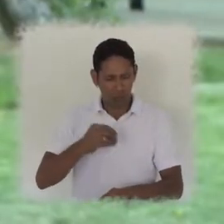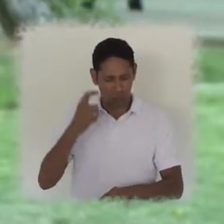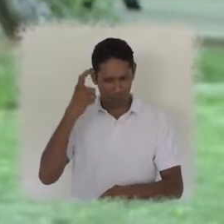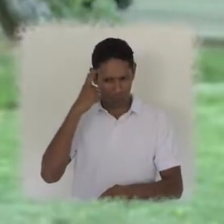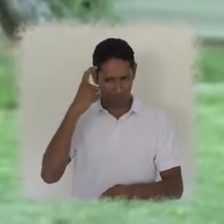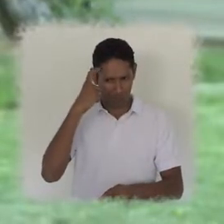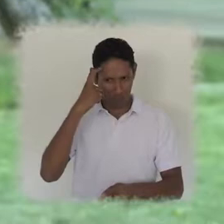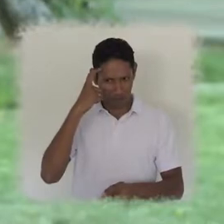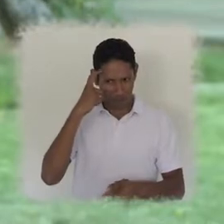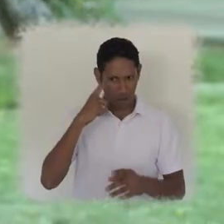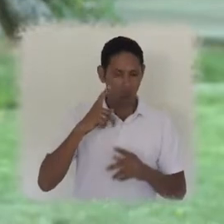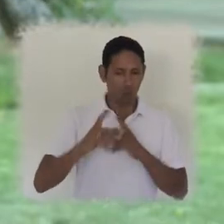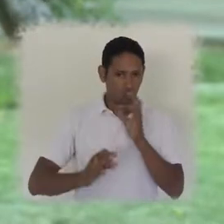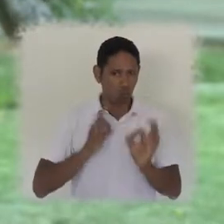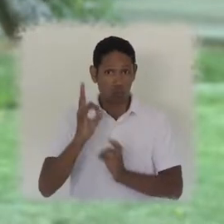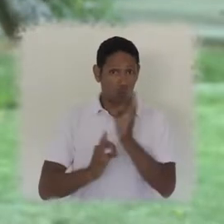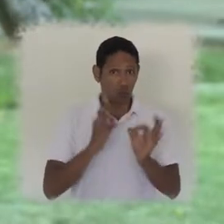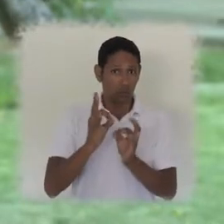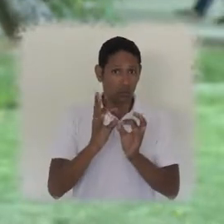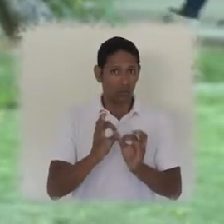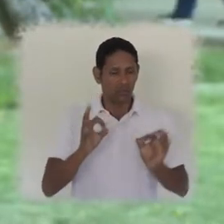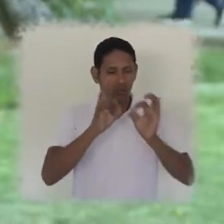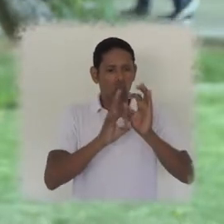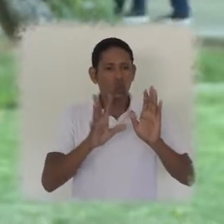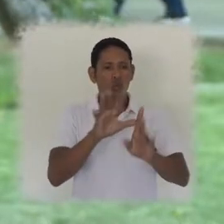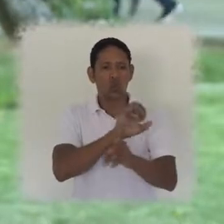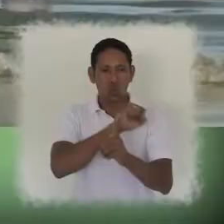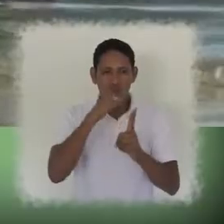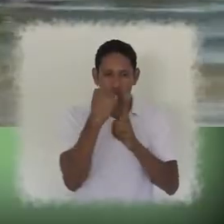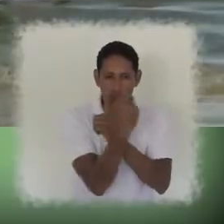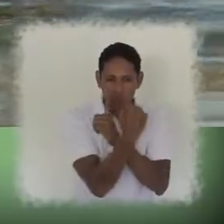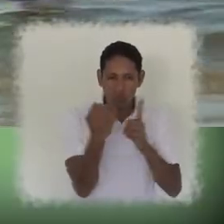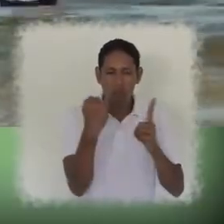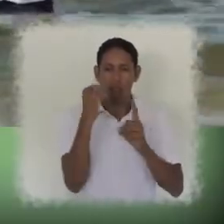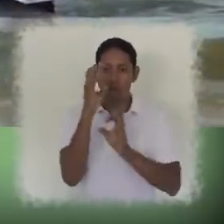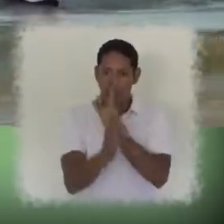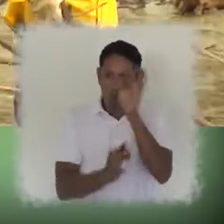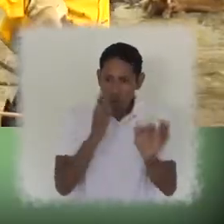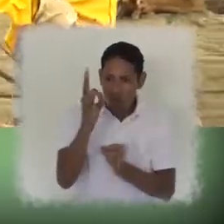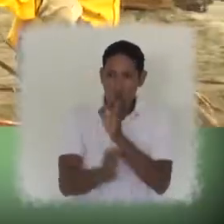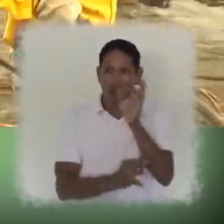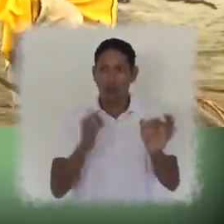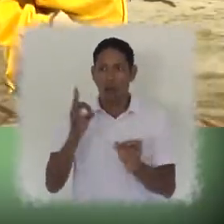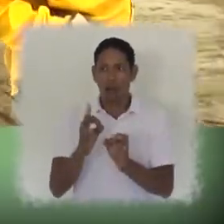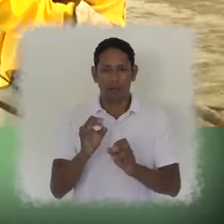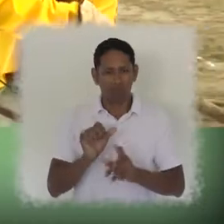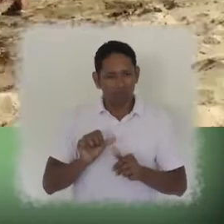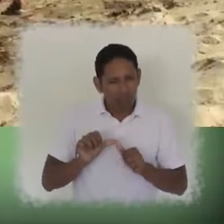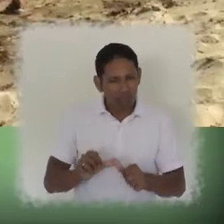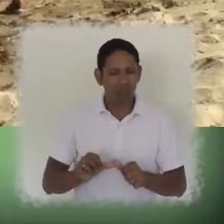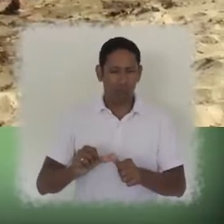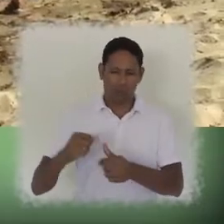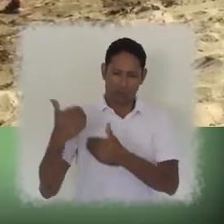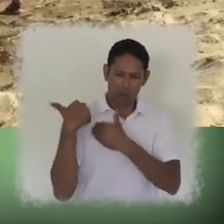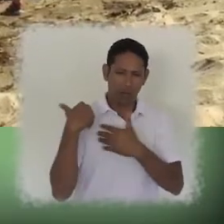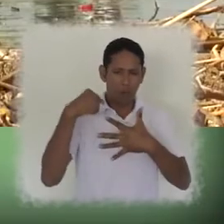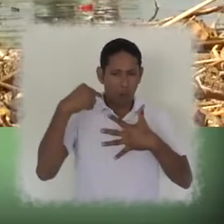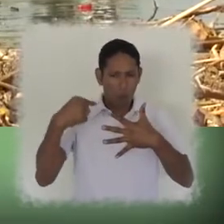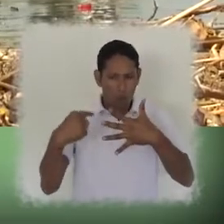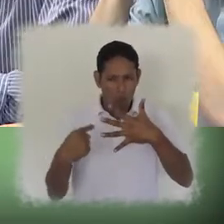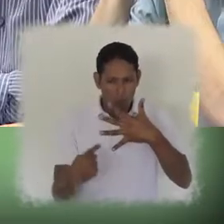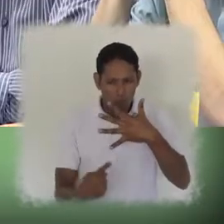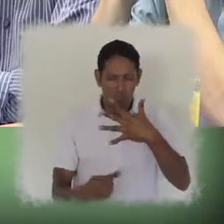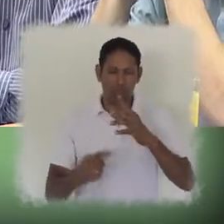gestión de propiedad intelectual estará fundamentada en principios orientadores como función social, buena fe, protección, favorabilidad, prevalencia